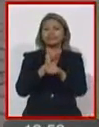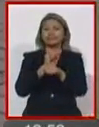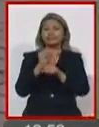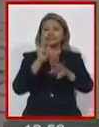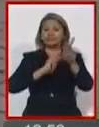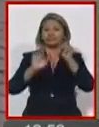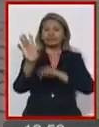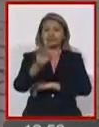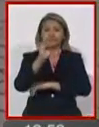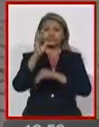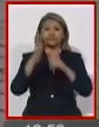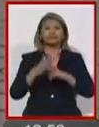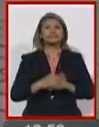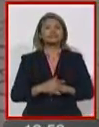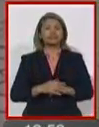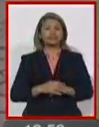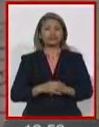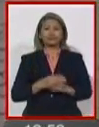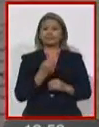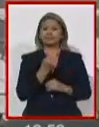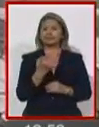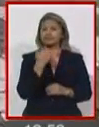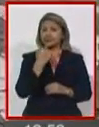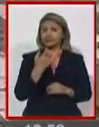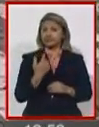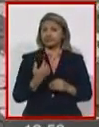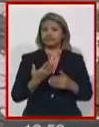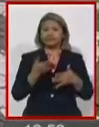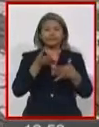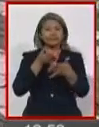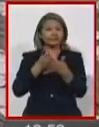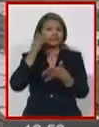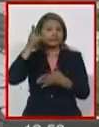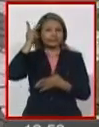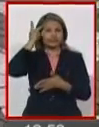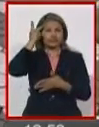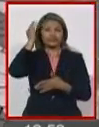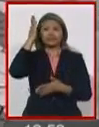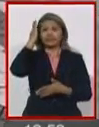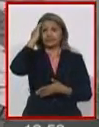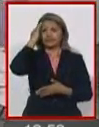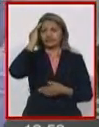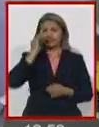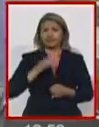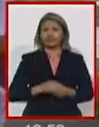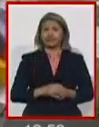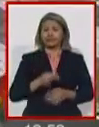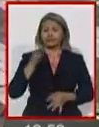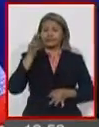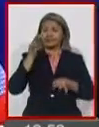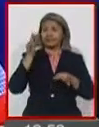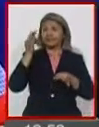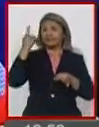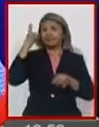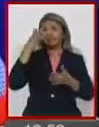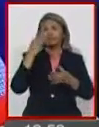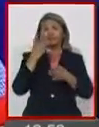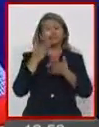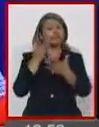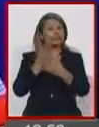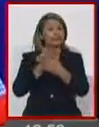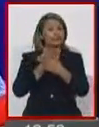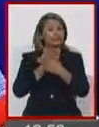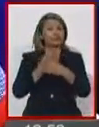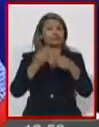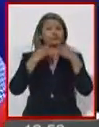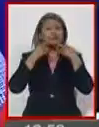pueblo boliviano. Porque claro, alguien que conspira políticamente sabe que para que una conspiración política